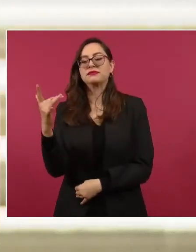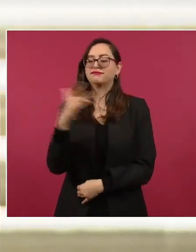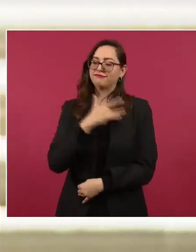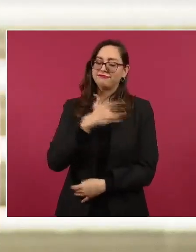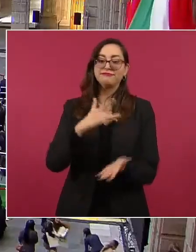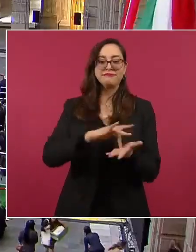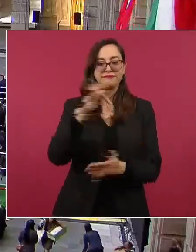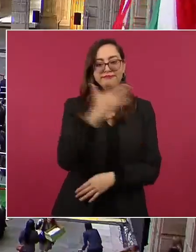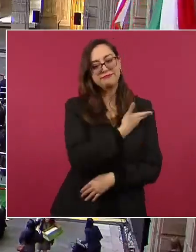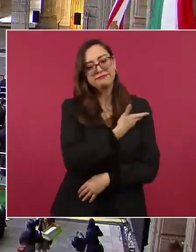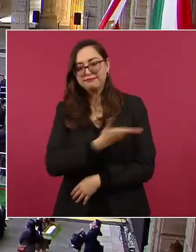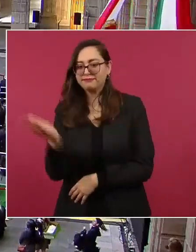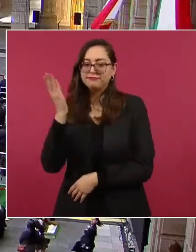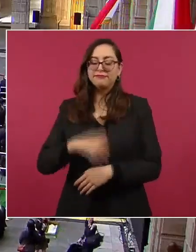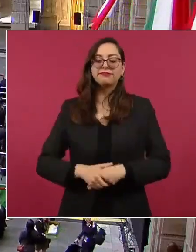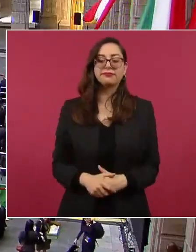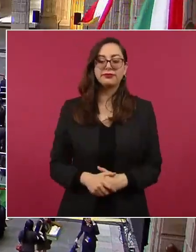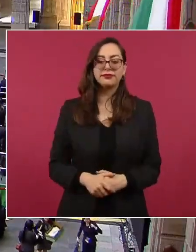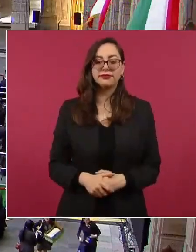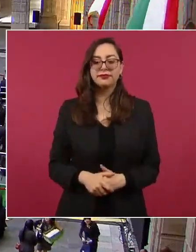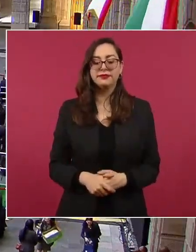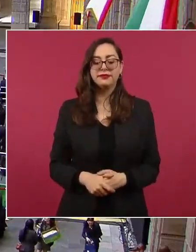Muchas gracias.